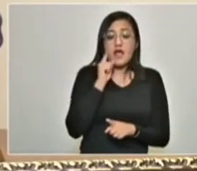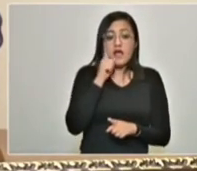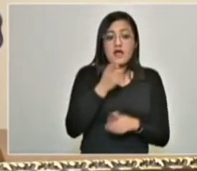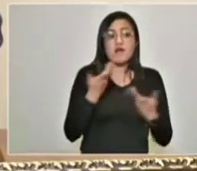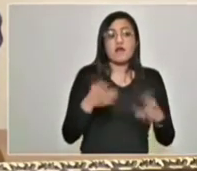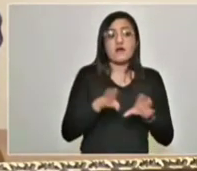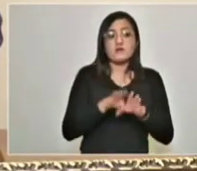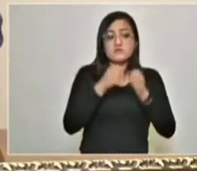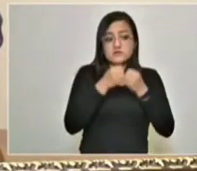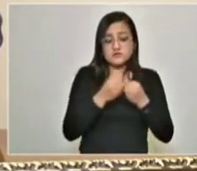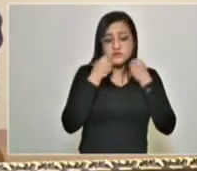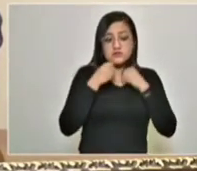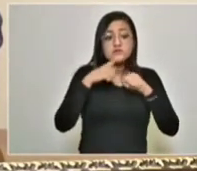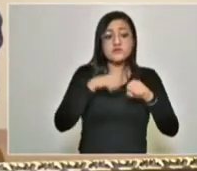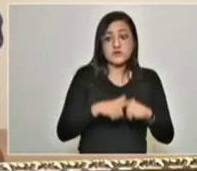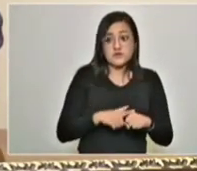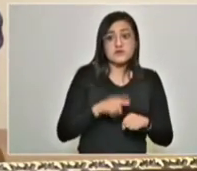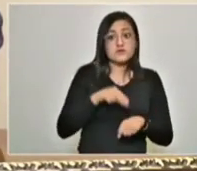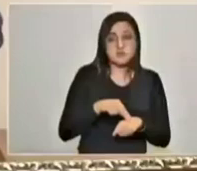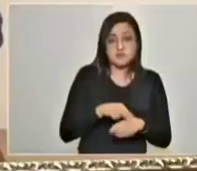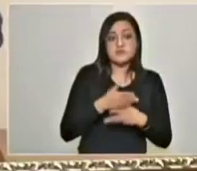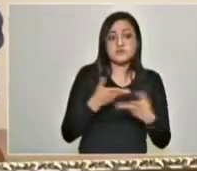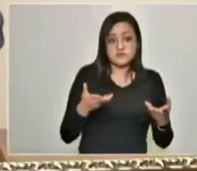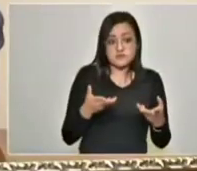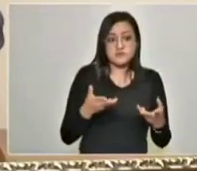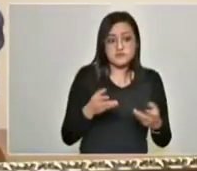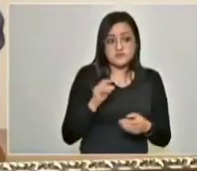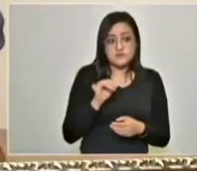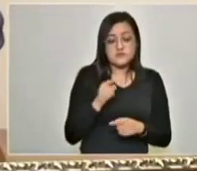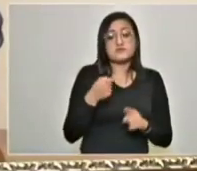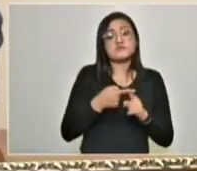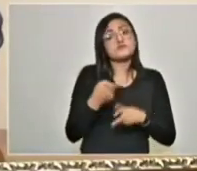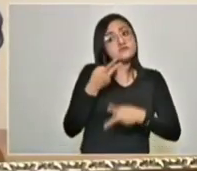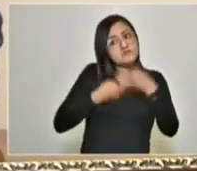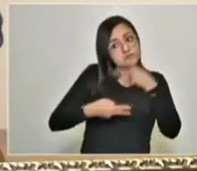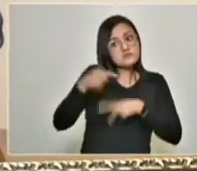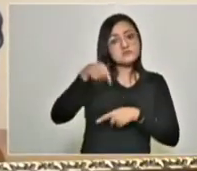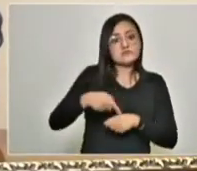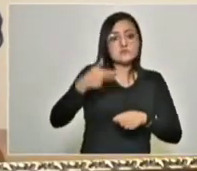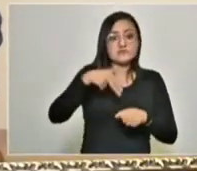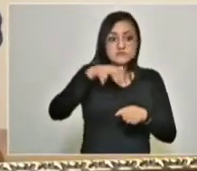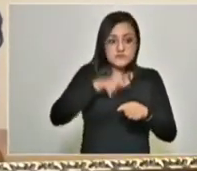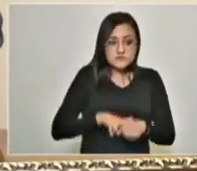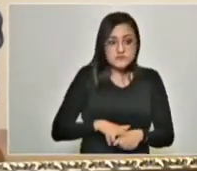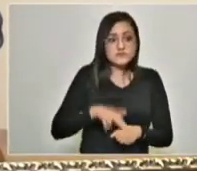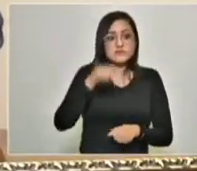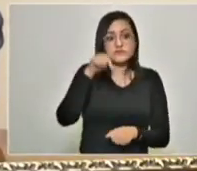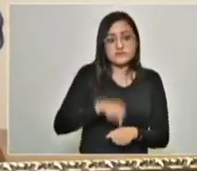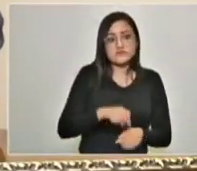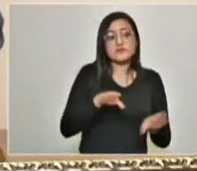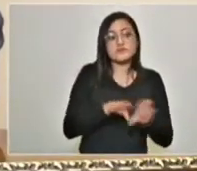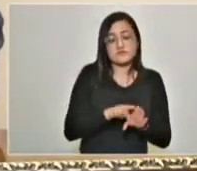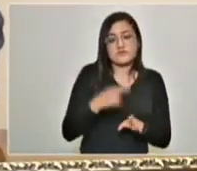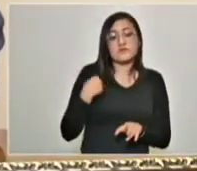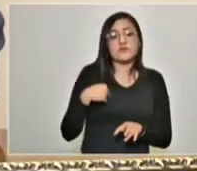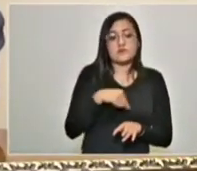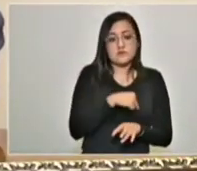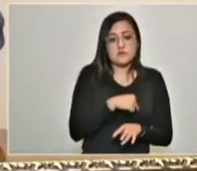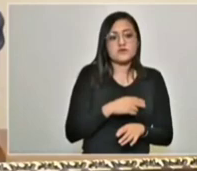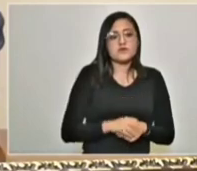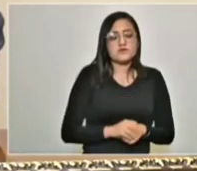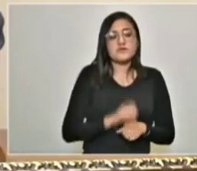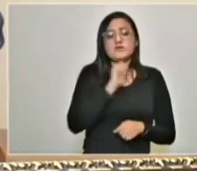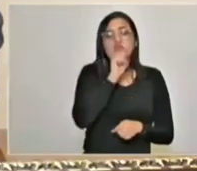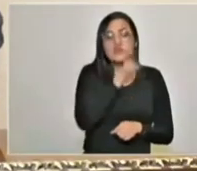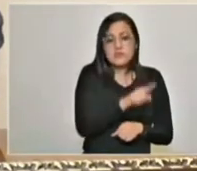de seguridad social médica y que están viniendo a hospitalizarse con nosotros. Y que